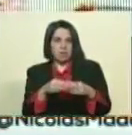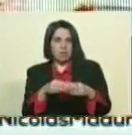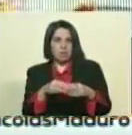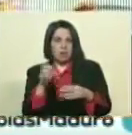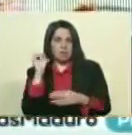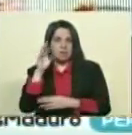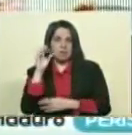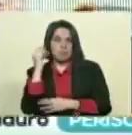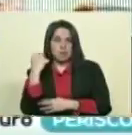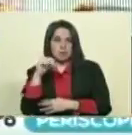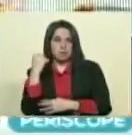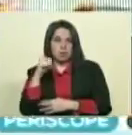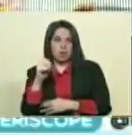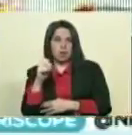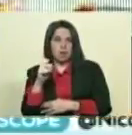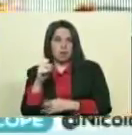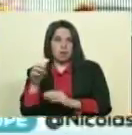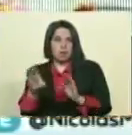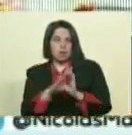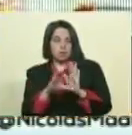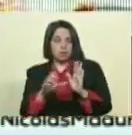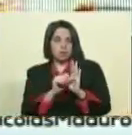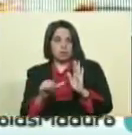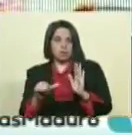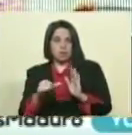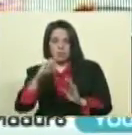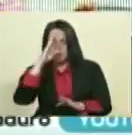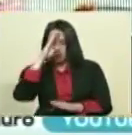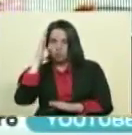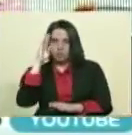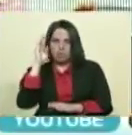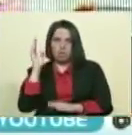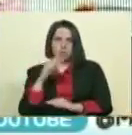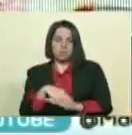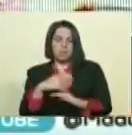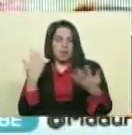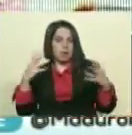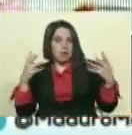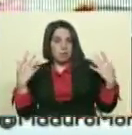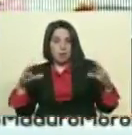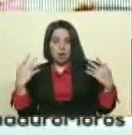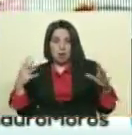Asamblea Nacional Constituyente, Diosdado Cabello Rondón, para quien pido un aplauso,